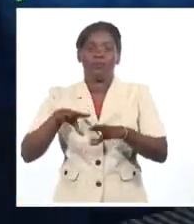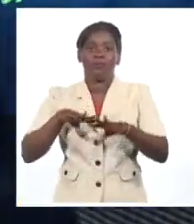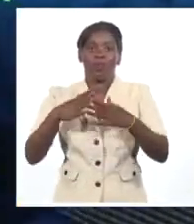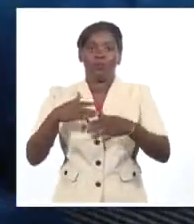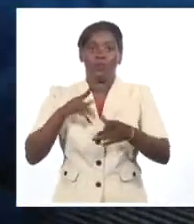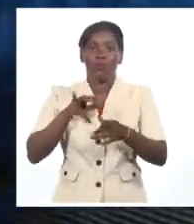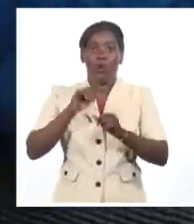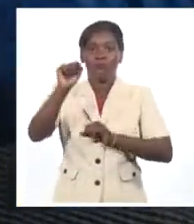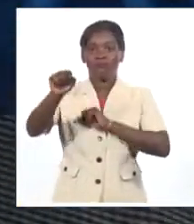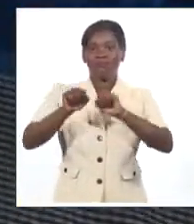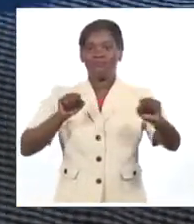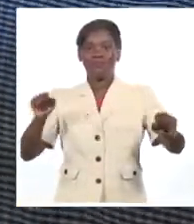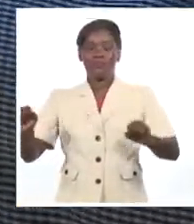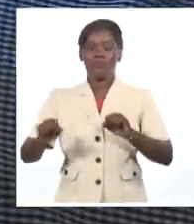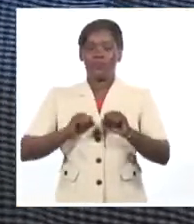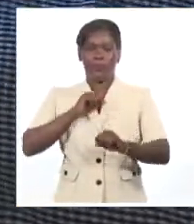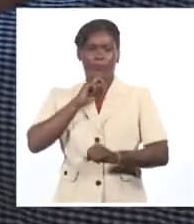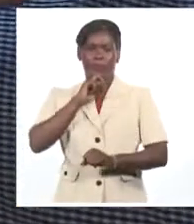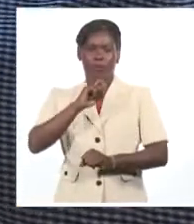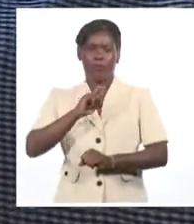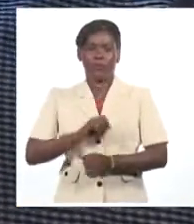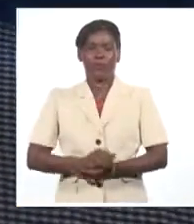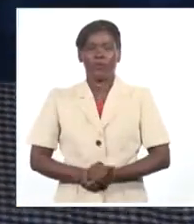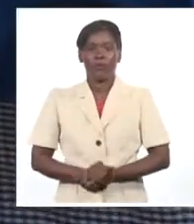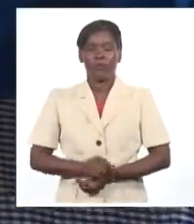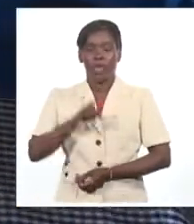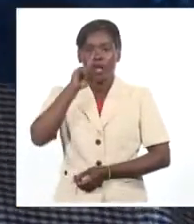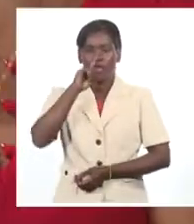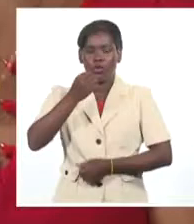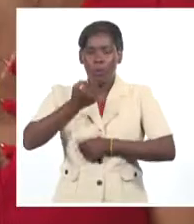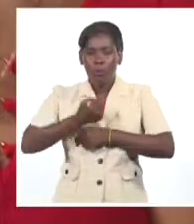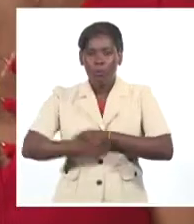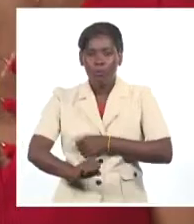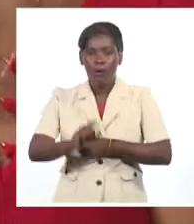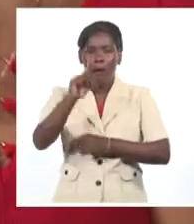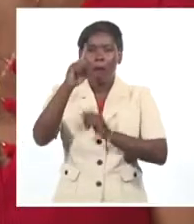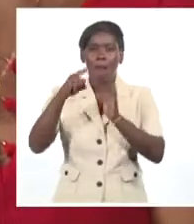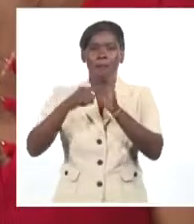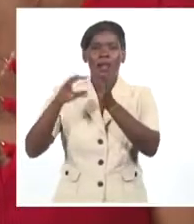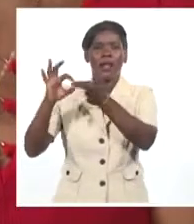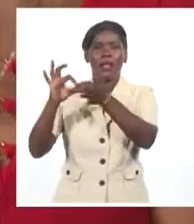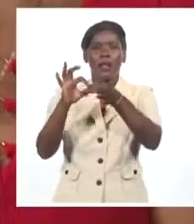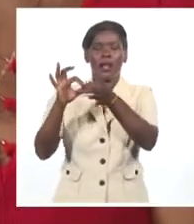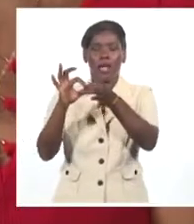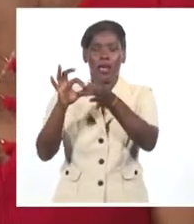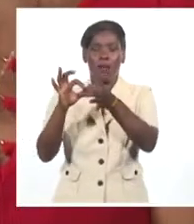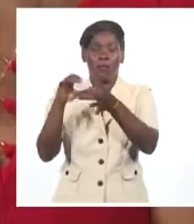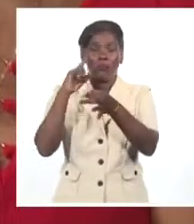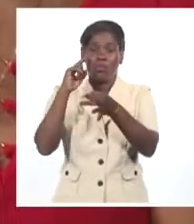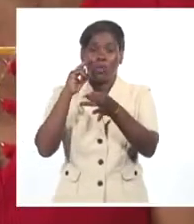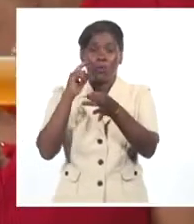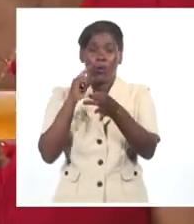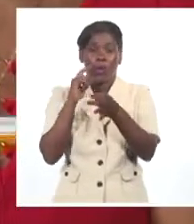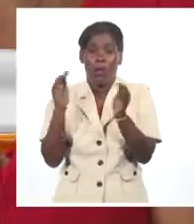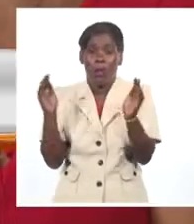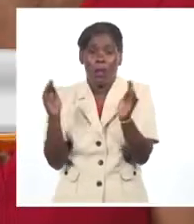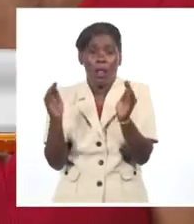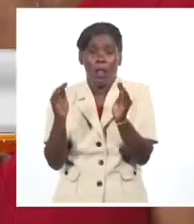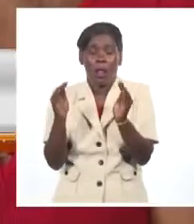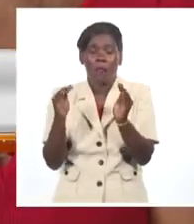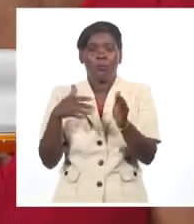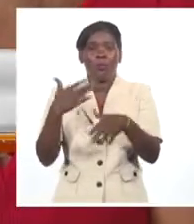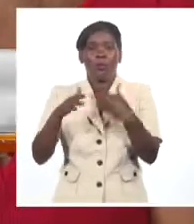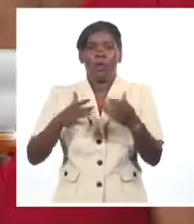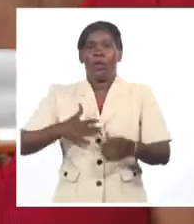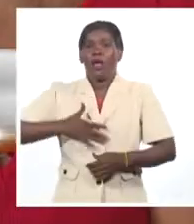movimientos precisos. El niño nació pesando 1000 gramos. Bien bajo peso, nació con falta de aire